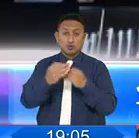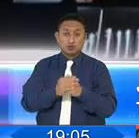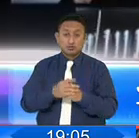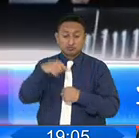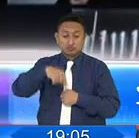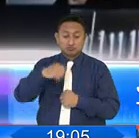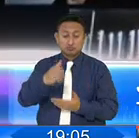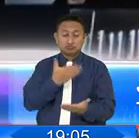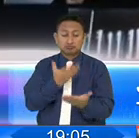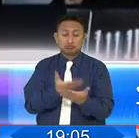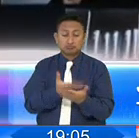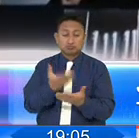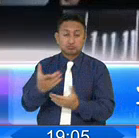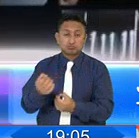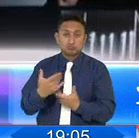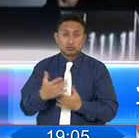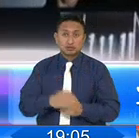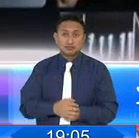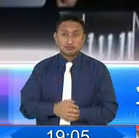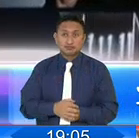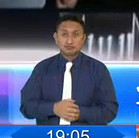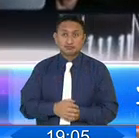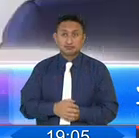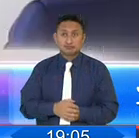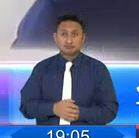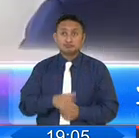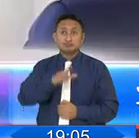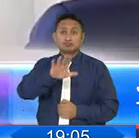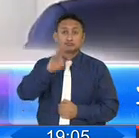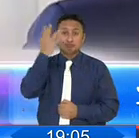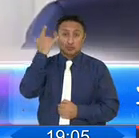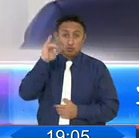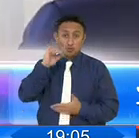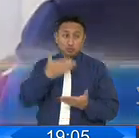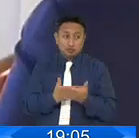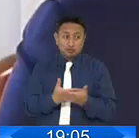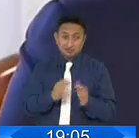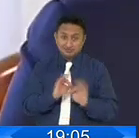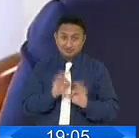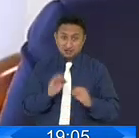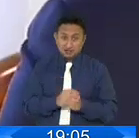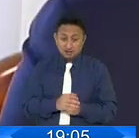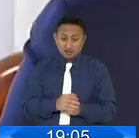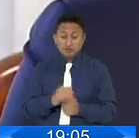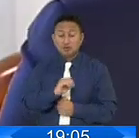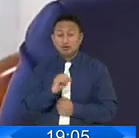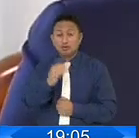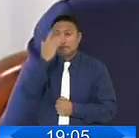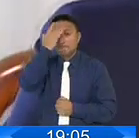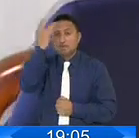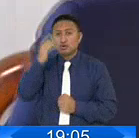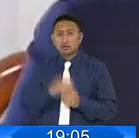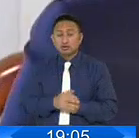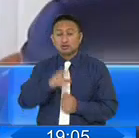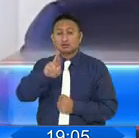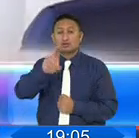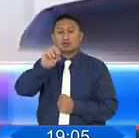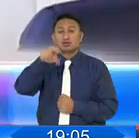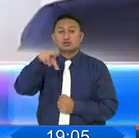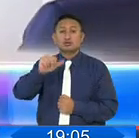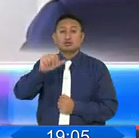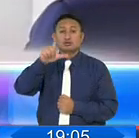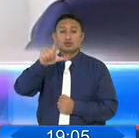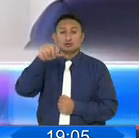que presenten un informe. De no justificar dentro de 5 días por qué actuaron de esta forma y de la misma forma por qué Ronald Guerrero